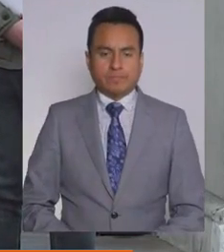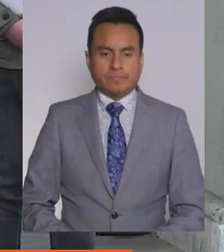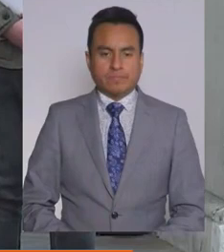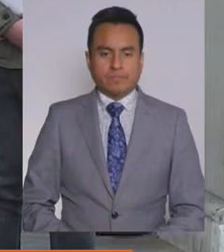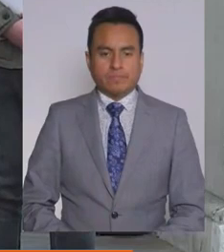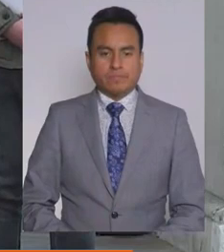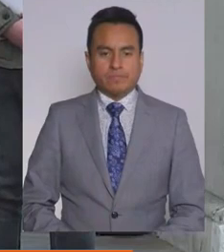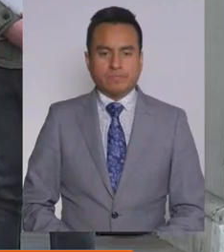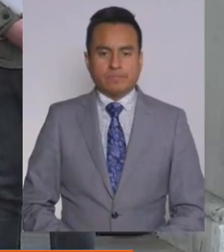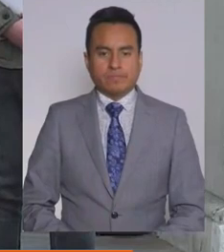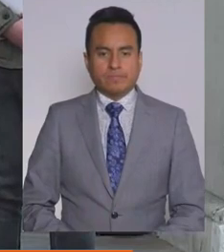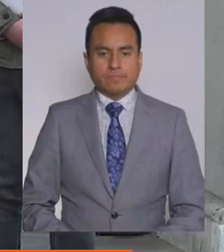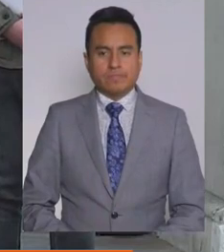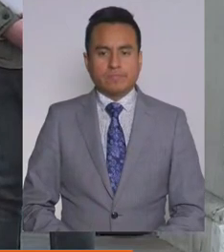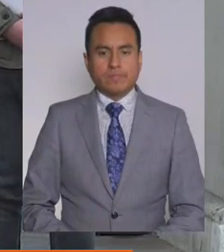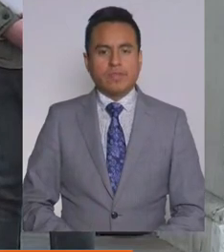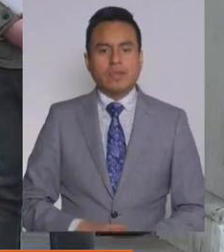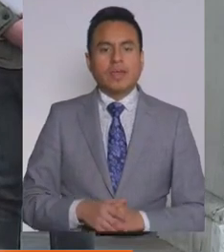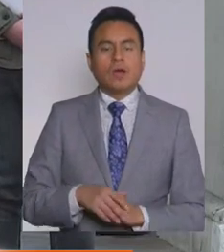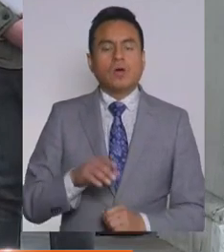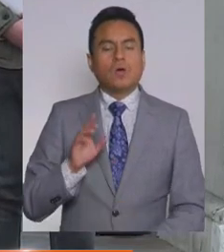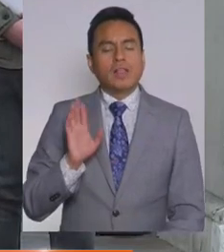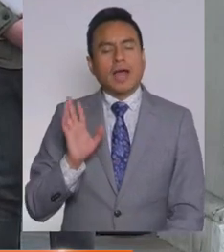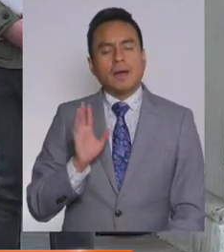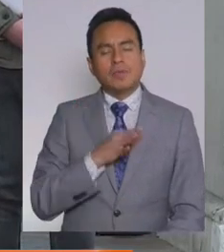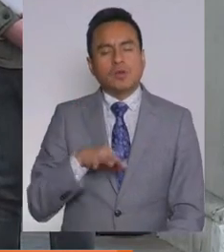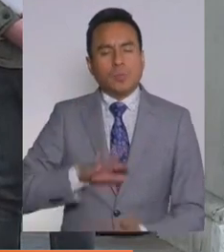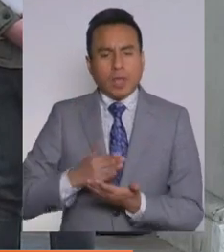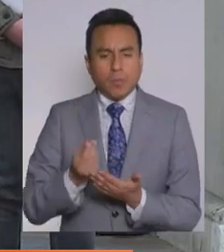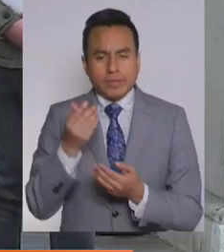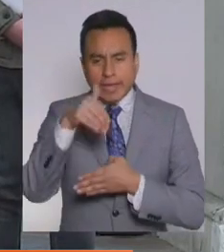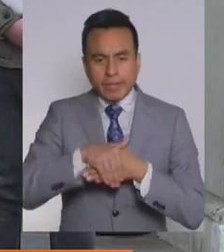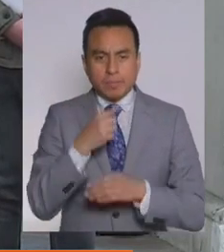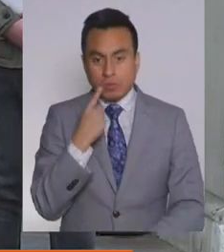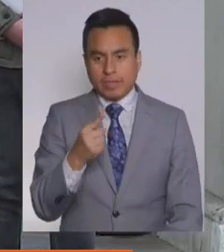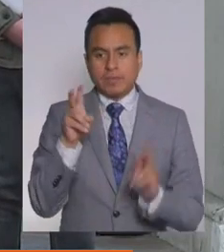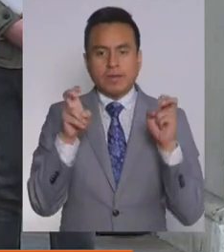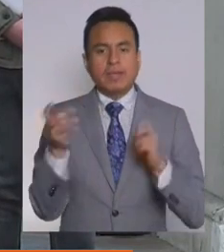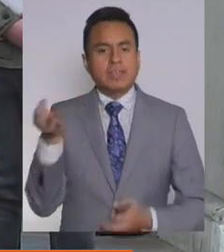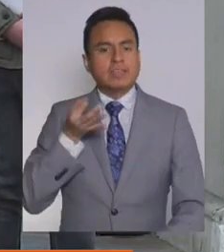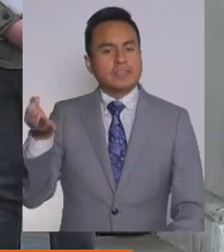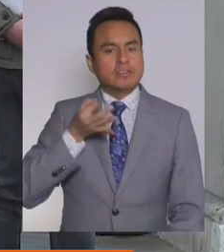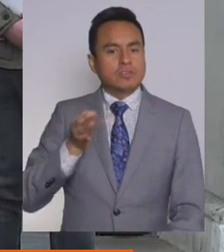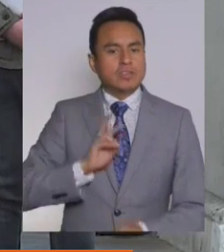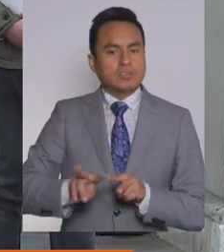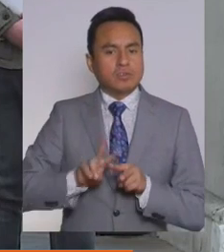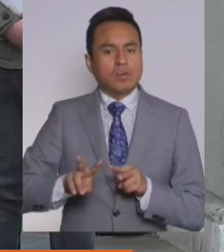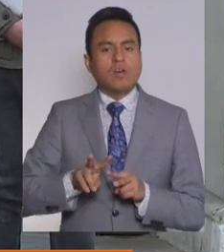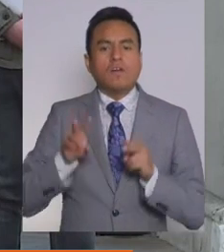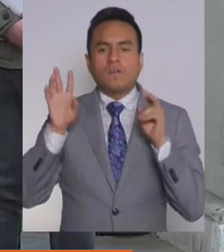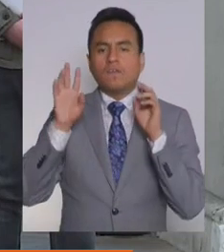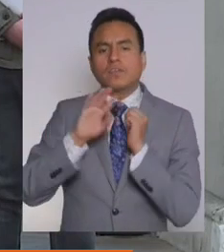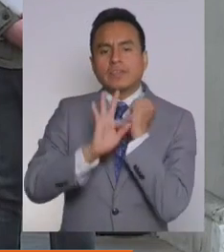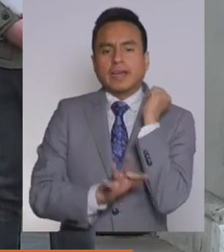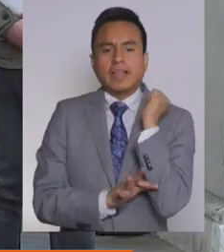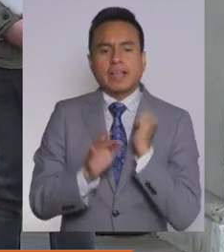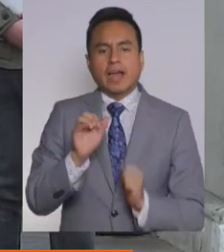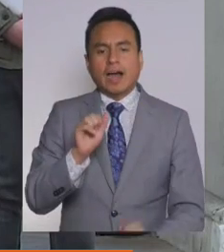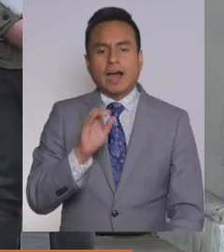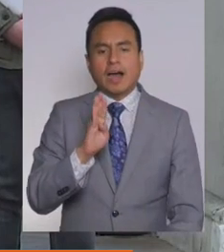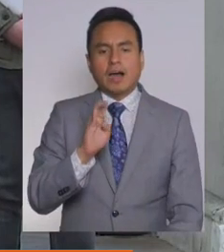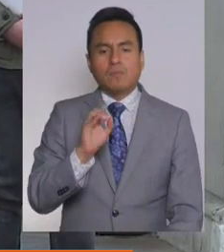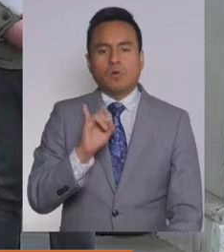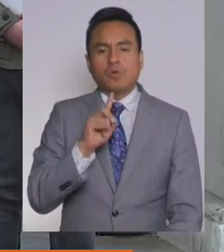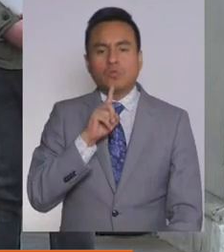¿Qué más? ¿Estamos? Hola, ministro, ¿cómo está? Muy buenas tardes. Preguntarle respecto a unos dichos realizados por el fiscal nacional Jorge Abbott al diario